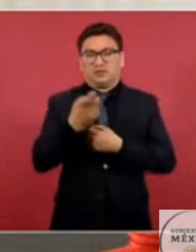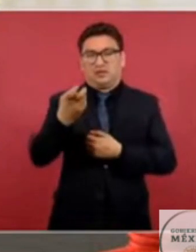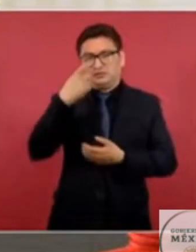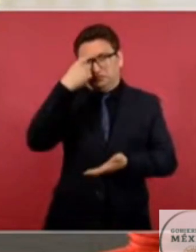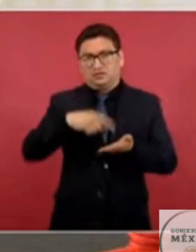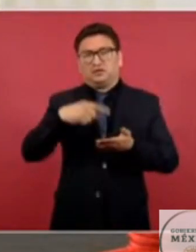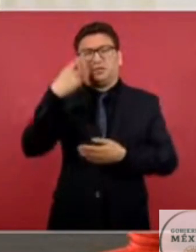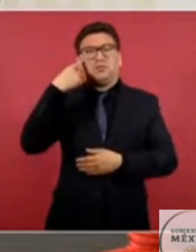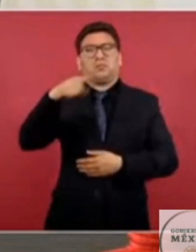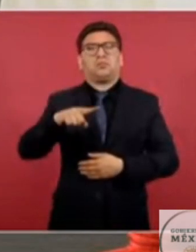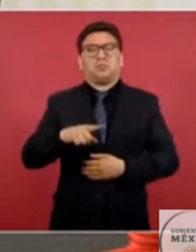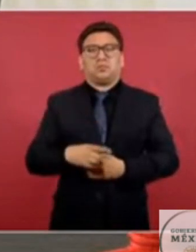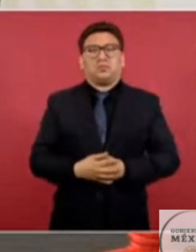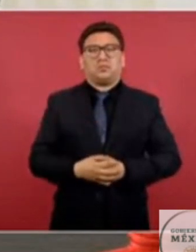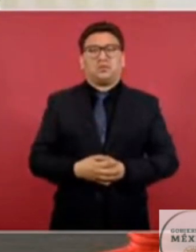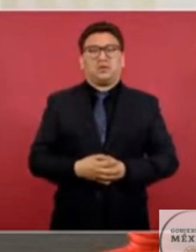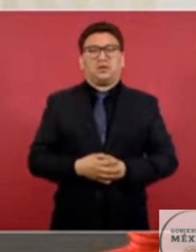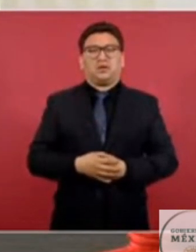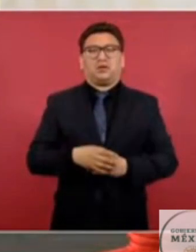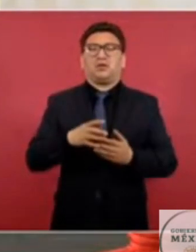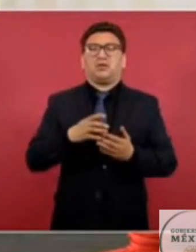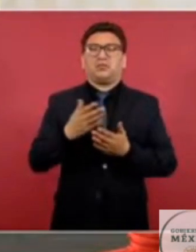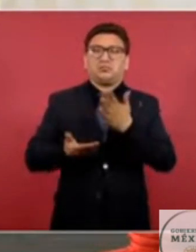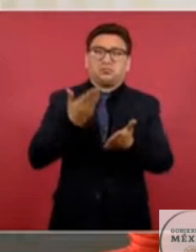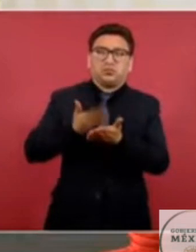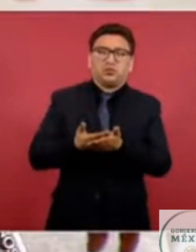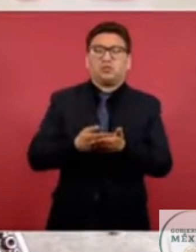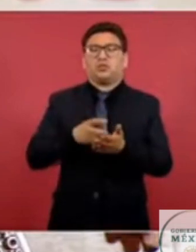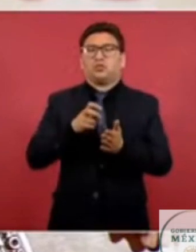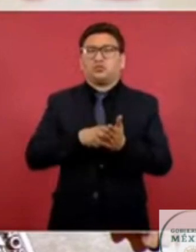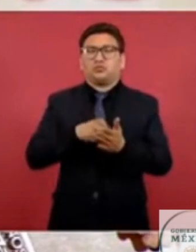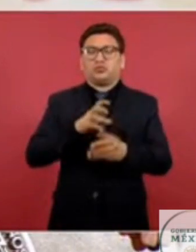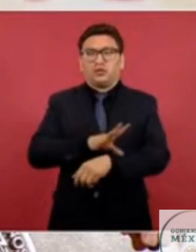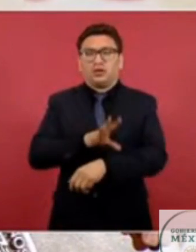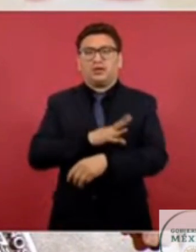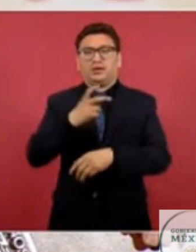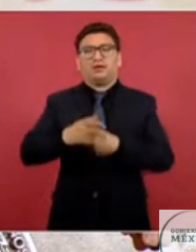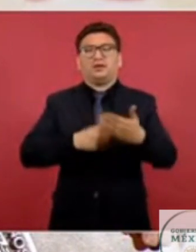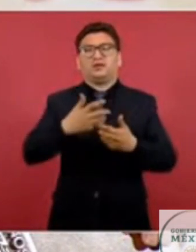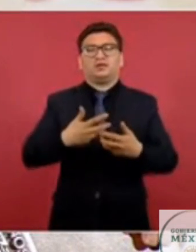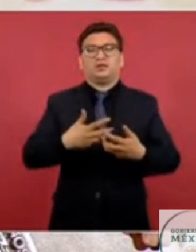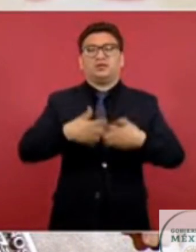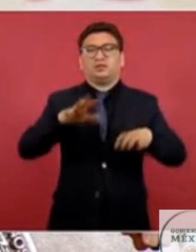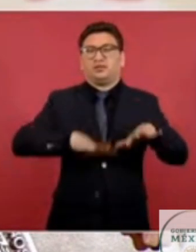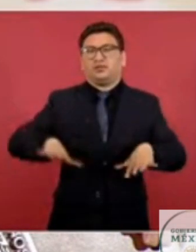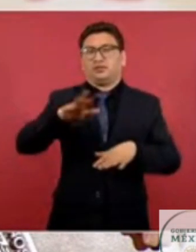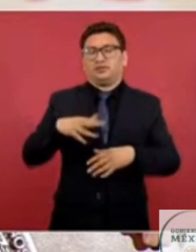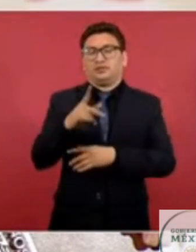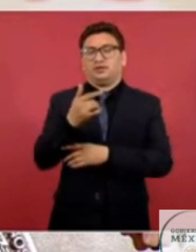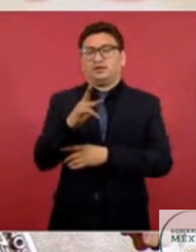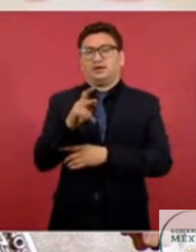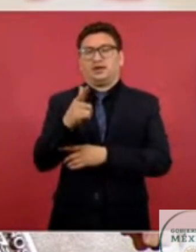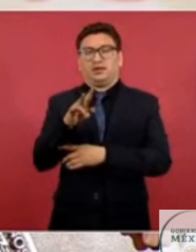para que no se turbinara en las hidroeléctricas del Grijalva